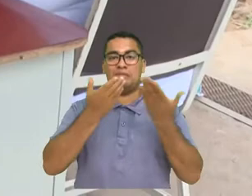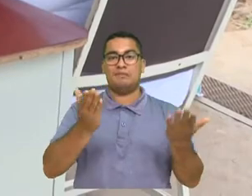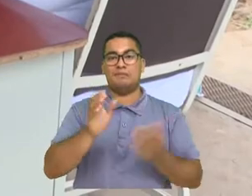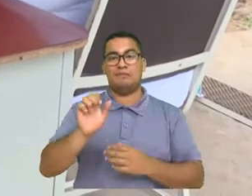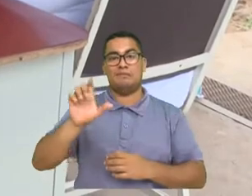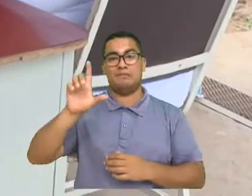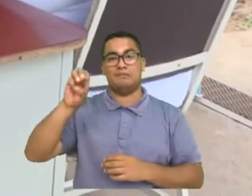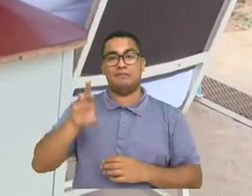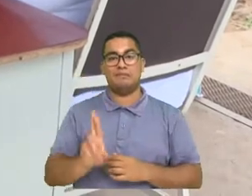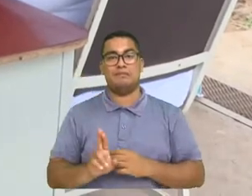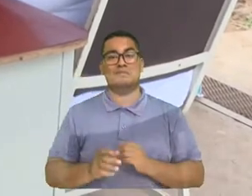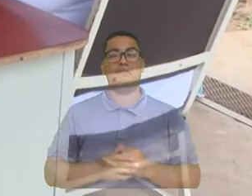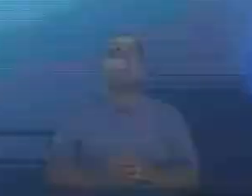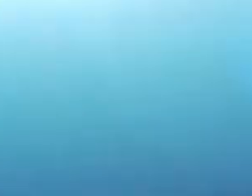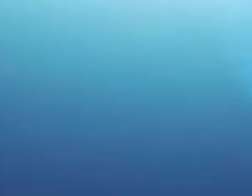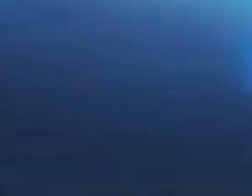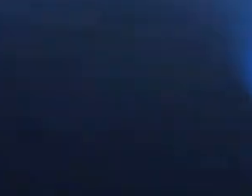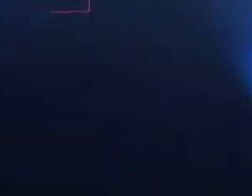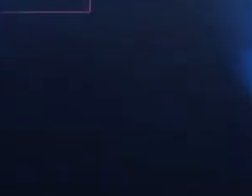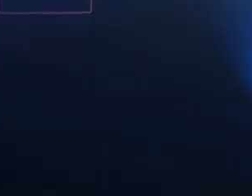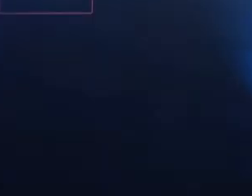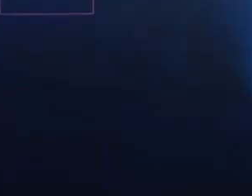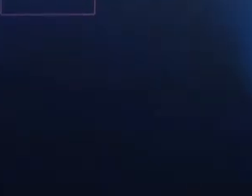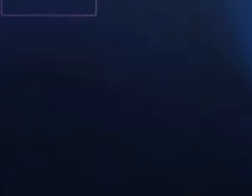informó Elmer Marcia.